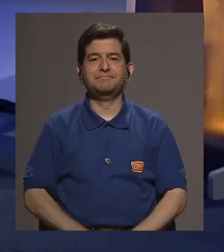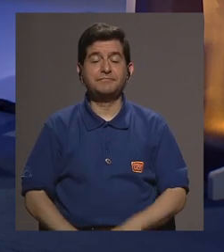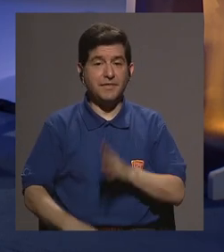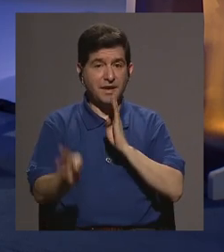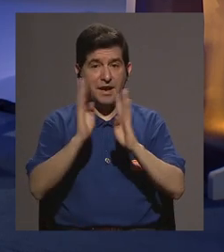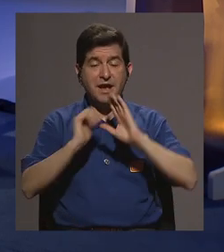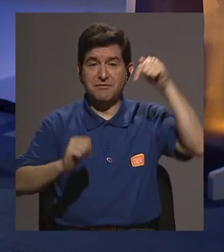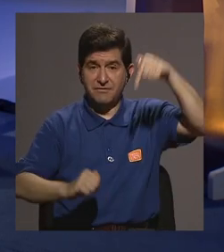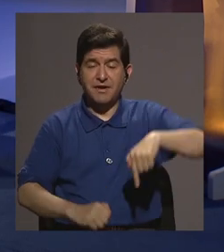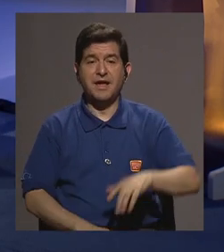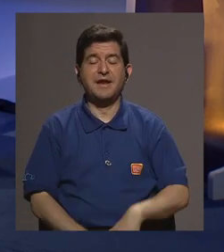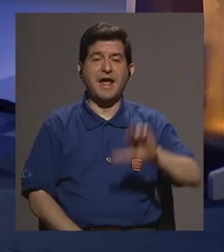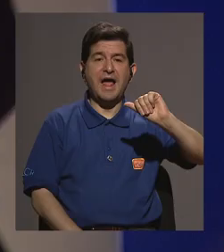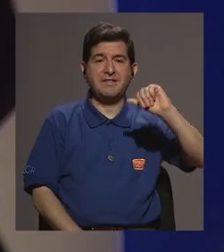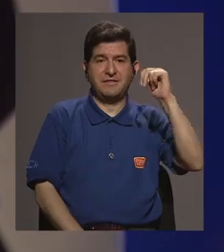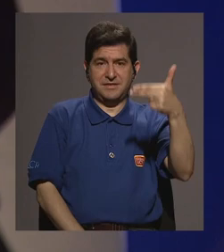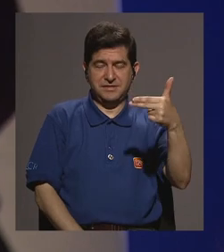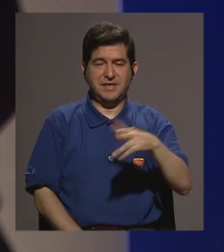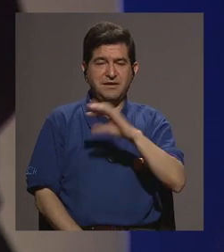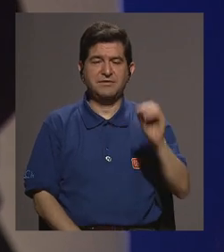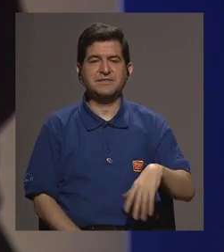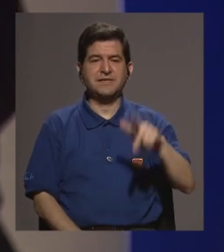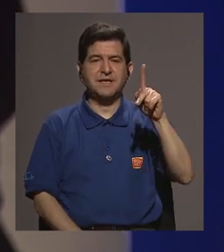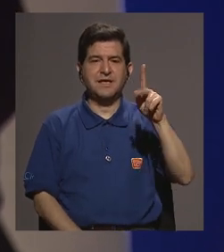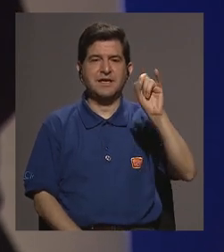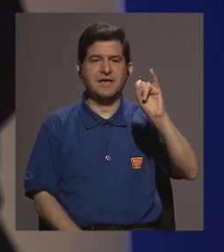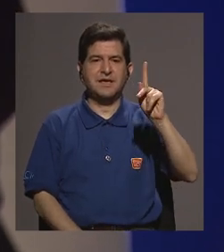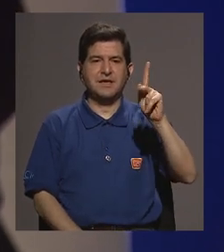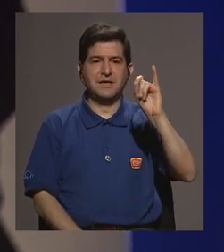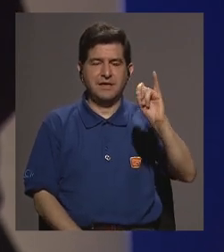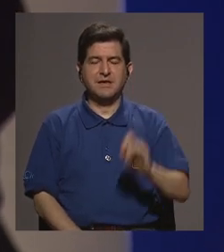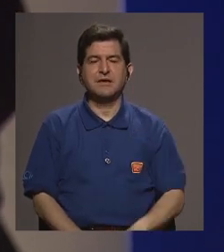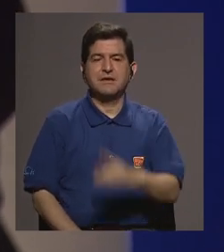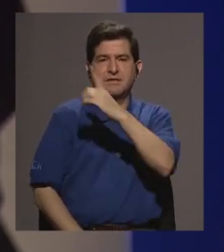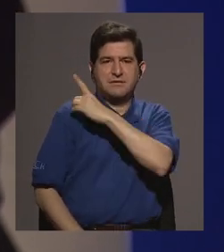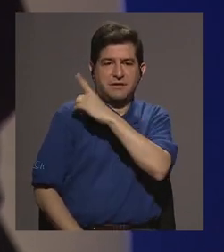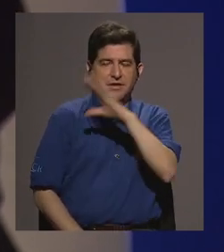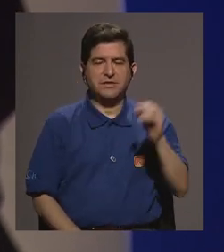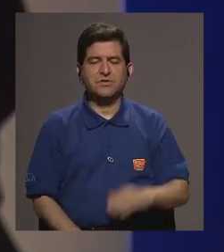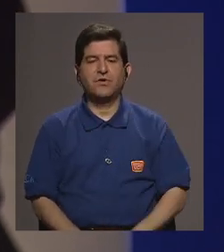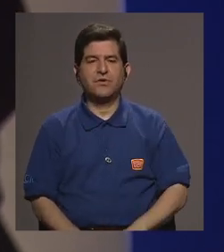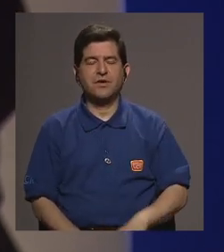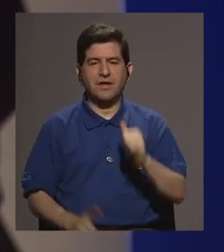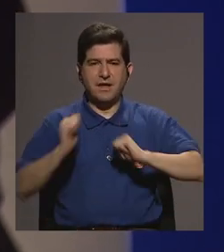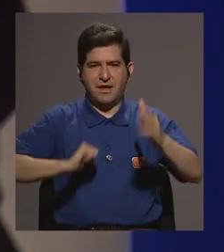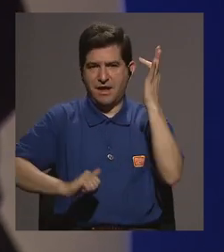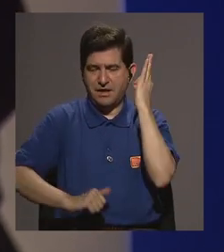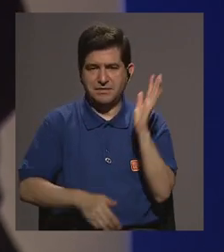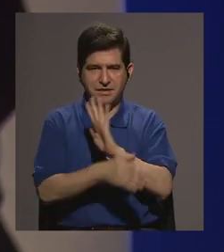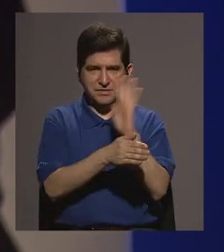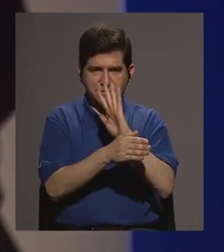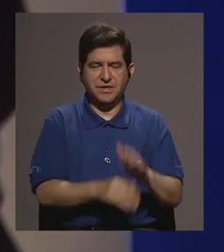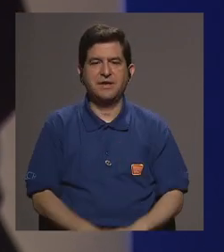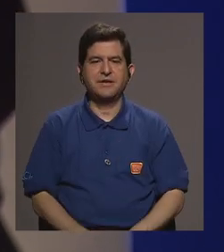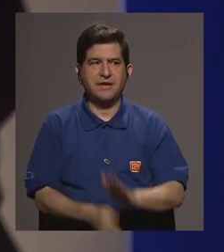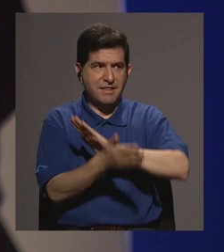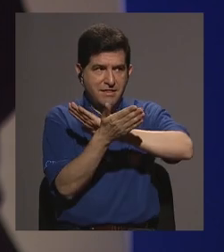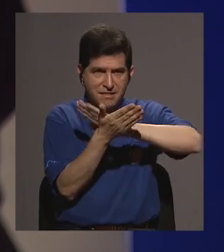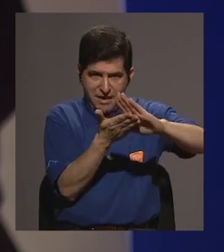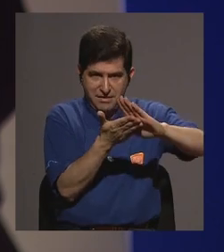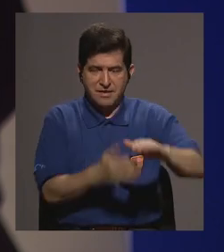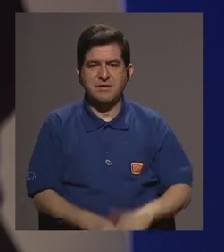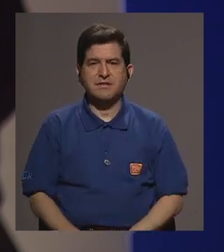estamos conversando con andrés chaves y kiki el director y la protagonista de la película